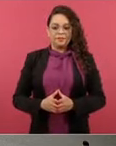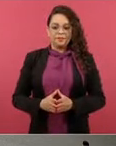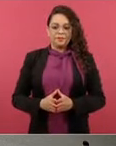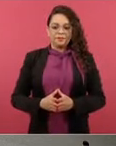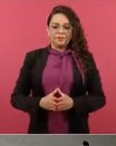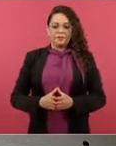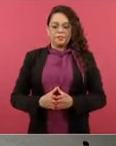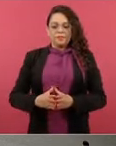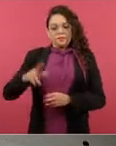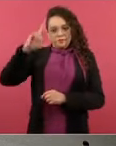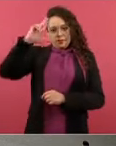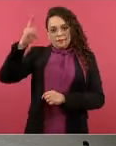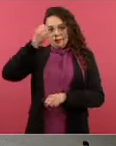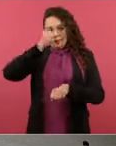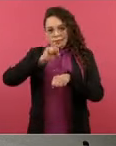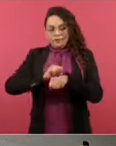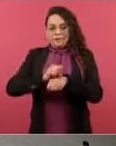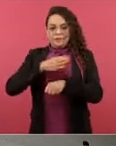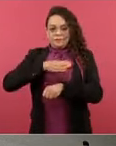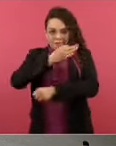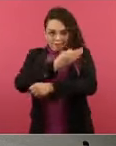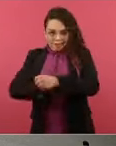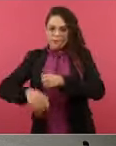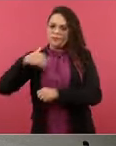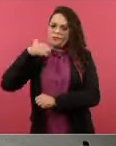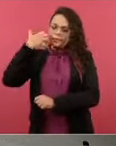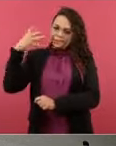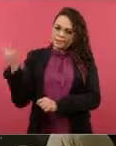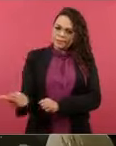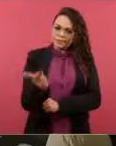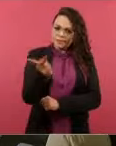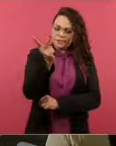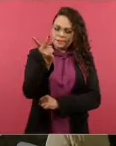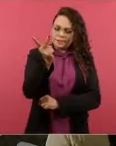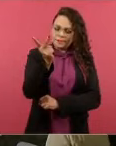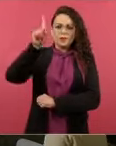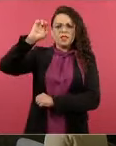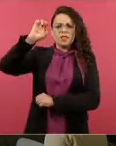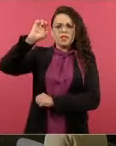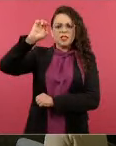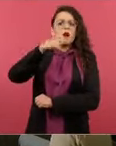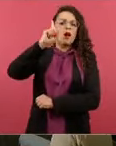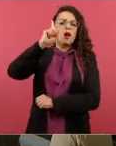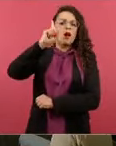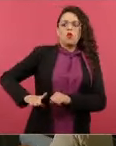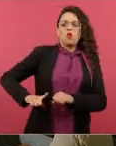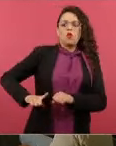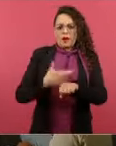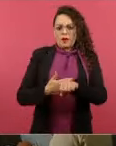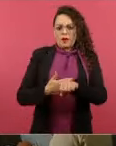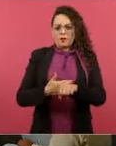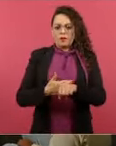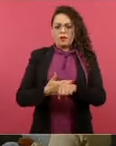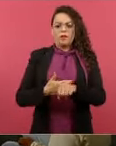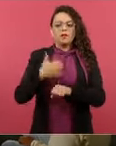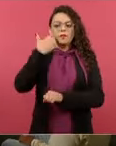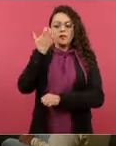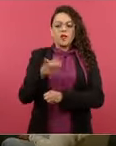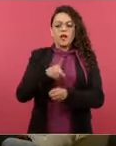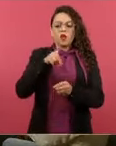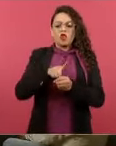¿Qué tal, secretaria? Buenas tardes. Quisiera preguntarle, la gobernadora de Chihuahua está solicitando donar libros de texto de